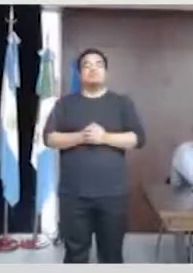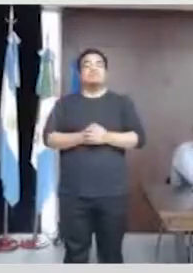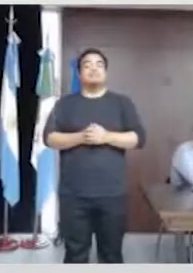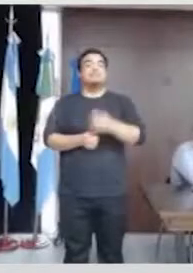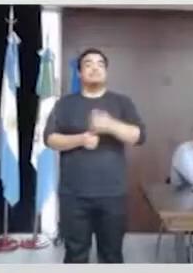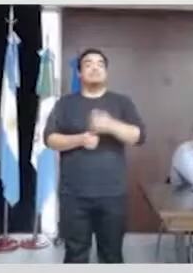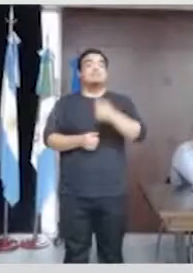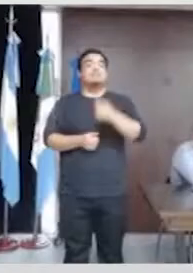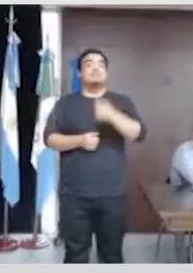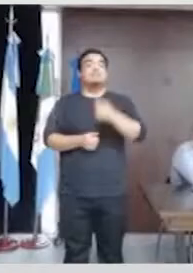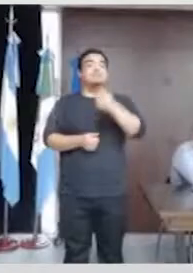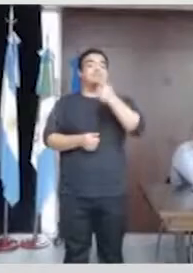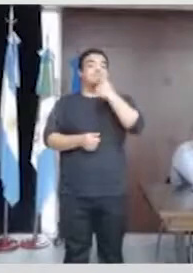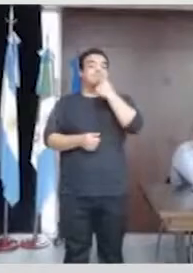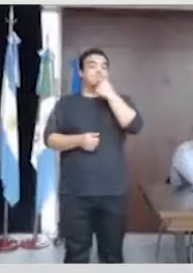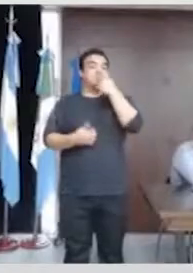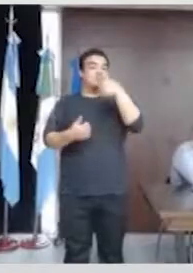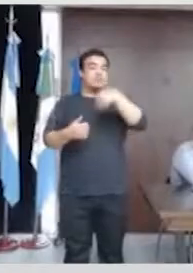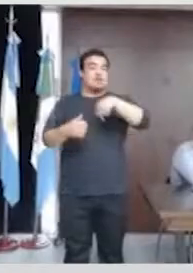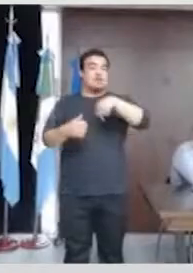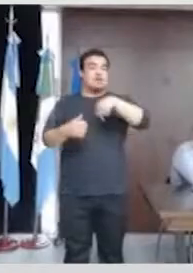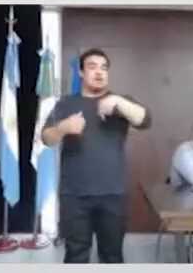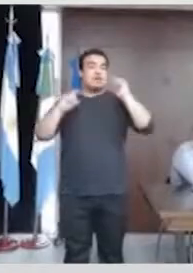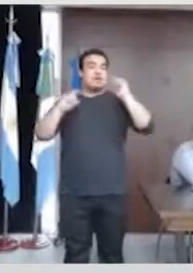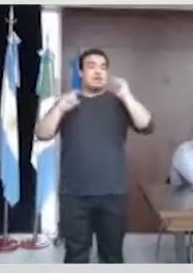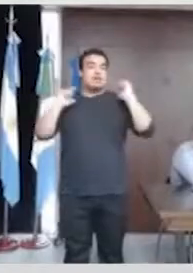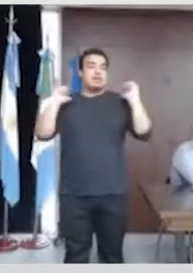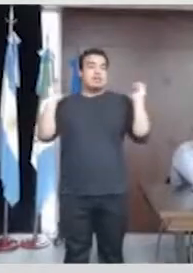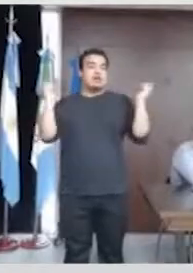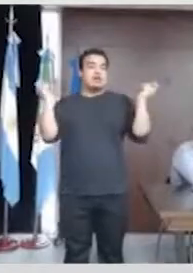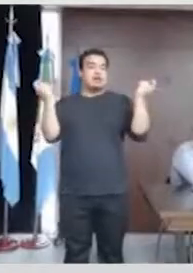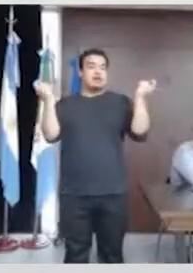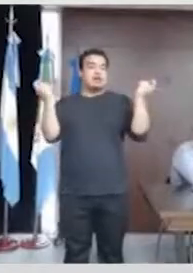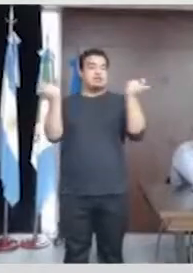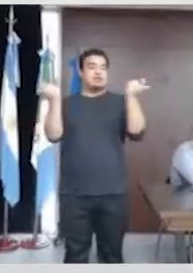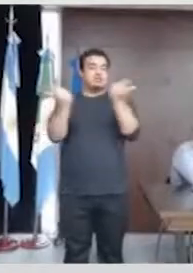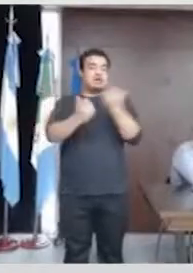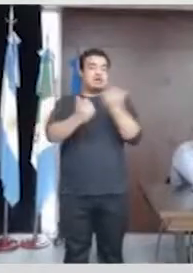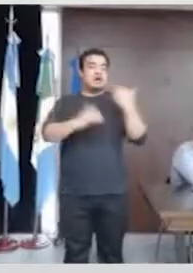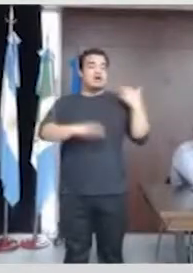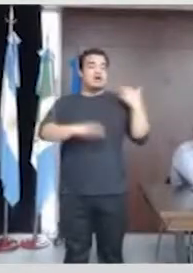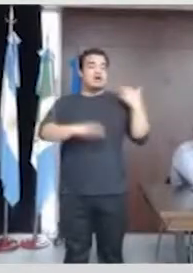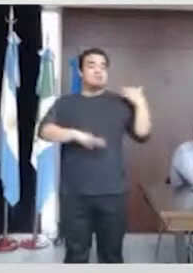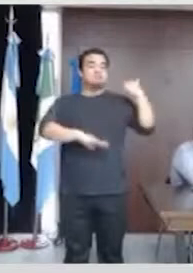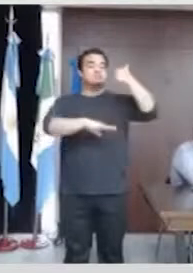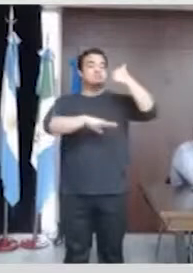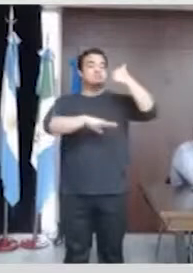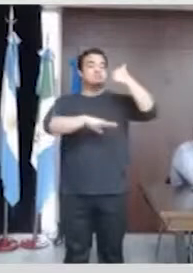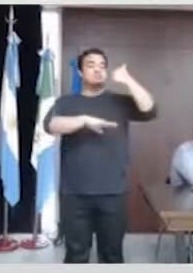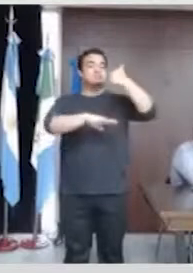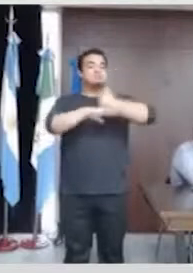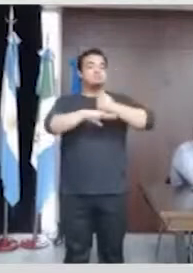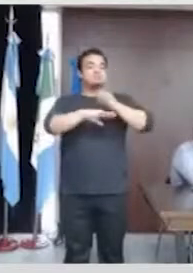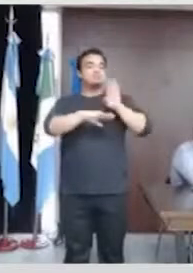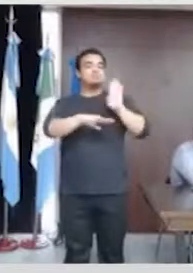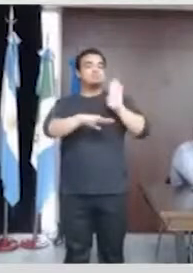por supuesto, ir hacia los factores protectores de salud. Es decir, nos vamos a lo que llamo CIS, los CIS,